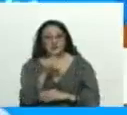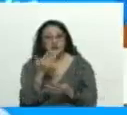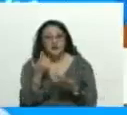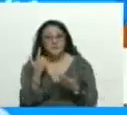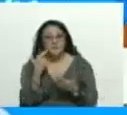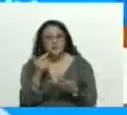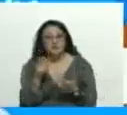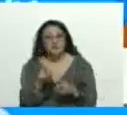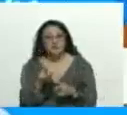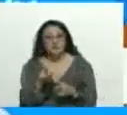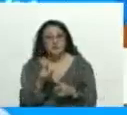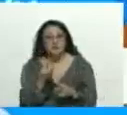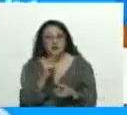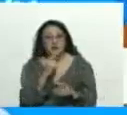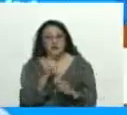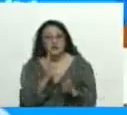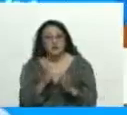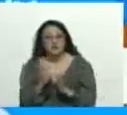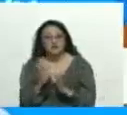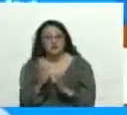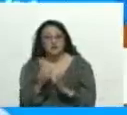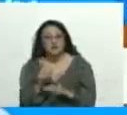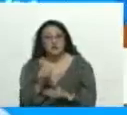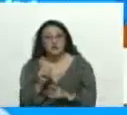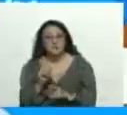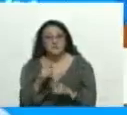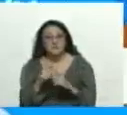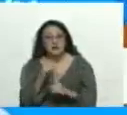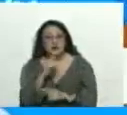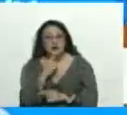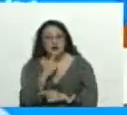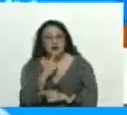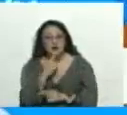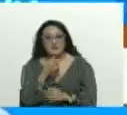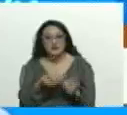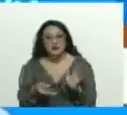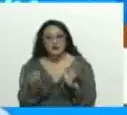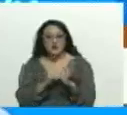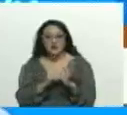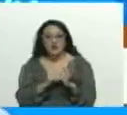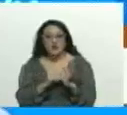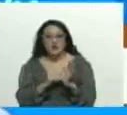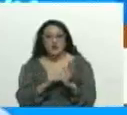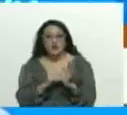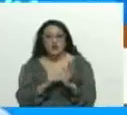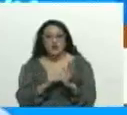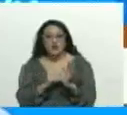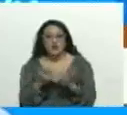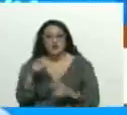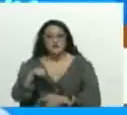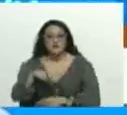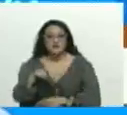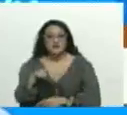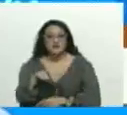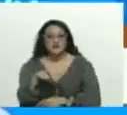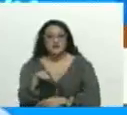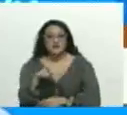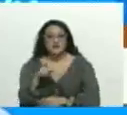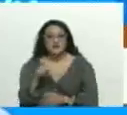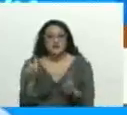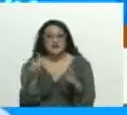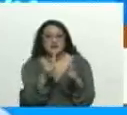en en clave de organización y en clave de punto de no retorno hablamos de la necesidad de una cumbre de